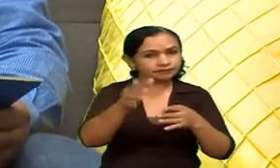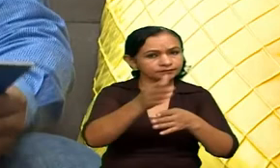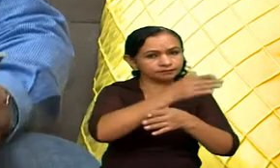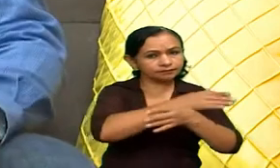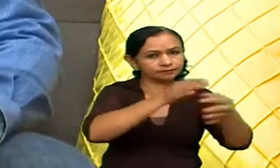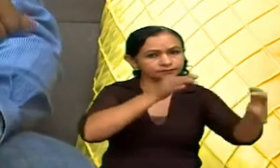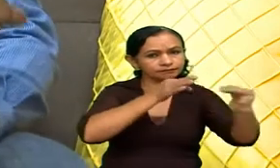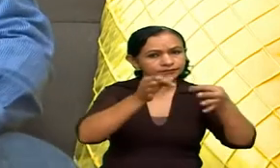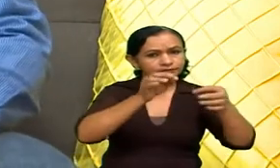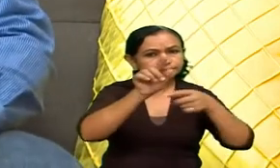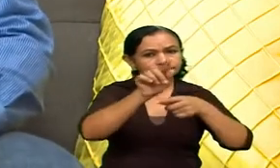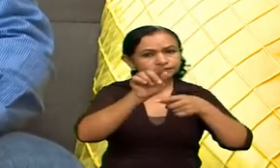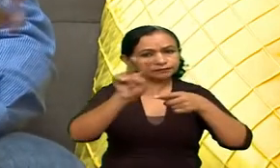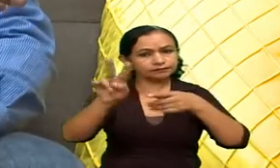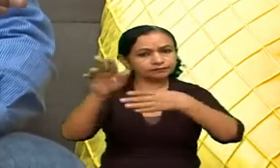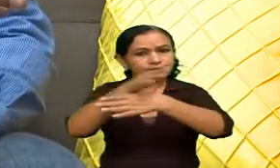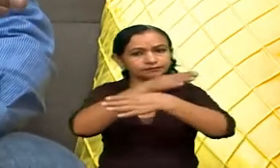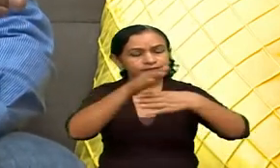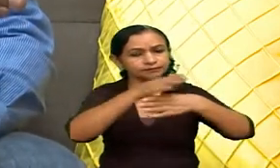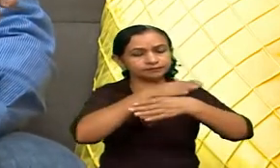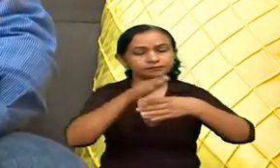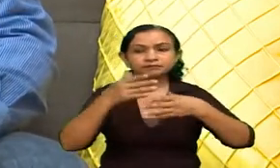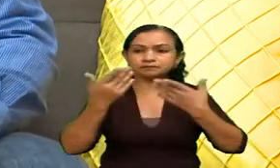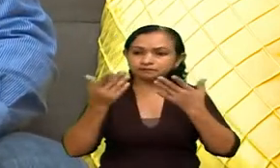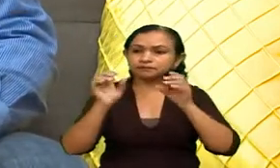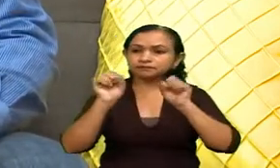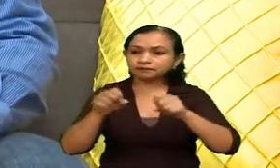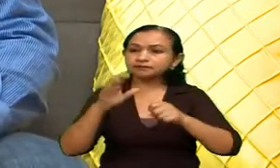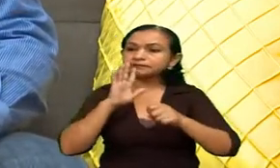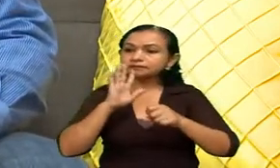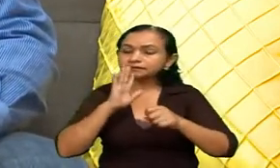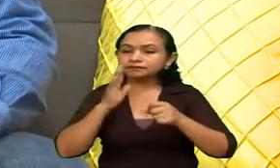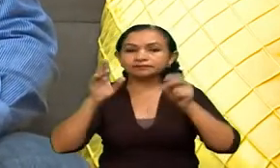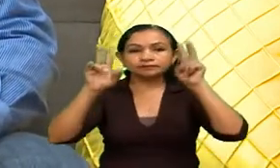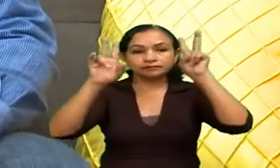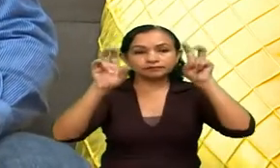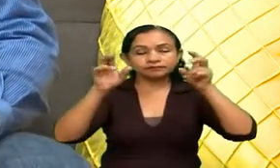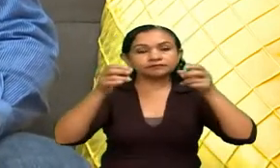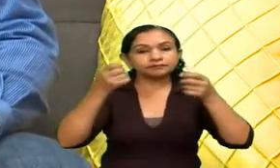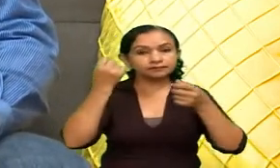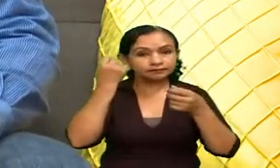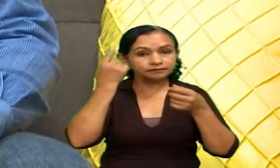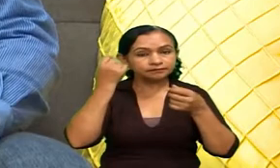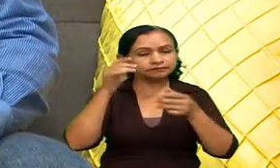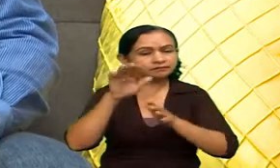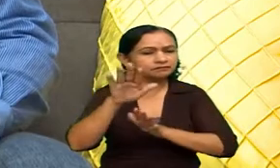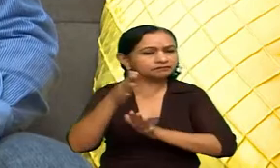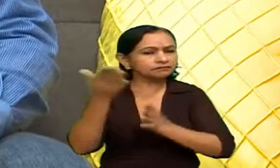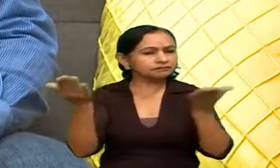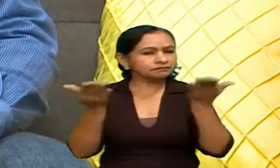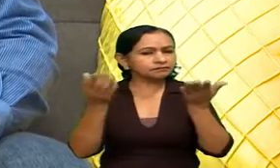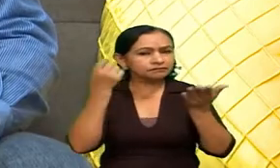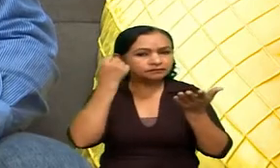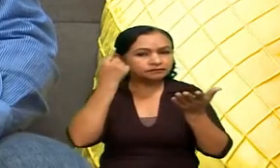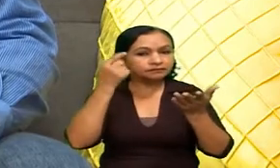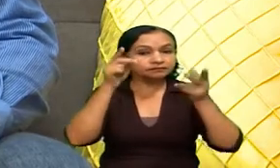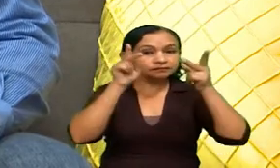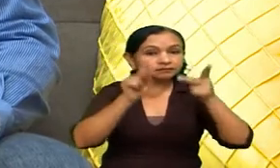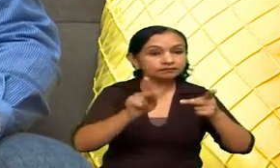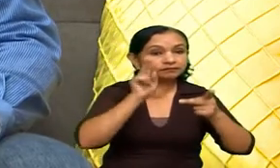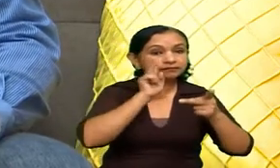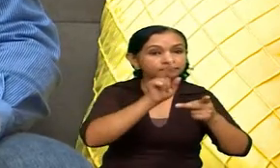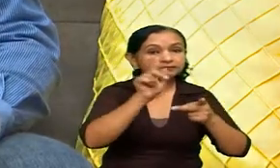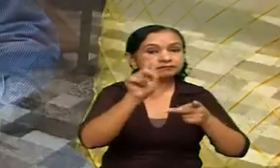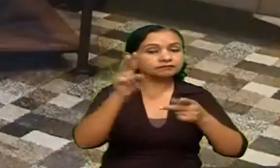medios, no quisiera desaprovechar la oportunidad de conversar con usted para referirnos al tema y entender un poquito más o menos con nuestra audiencia, recordar lo que